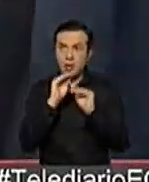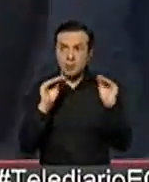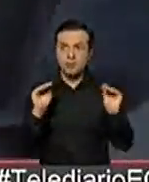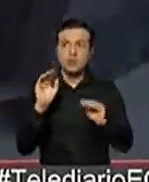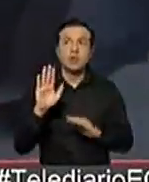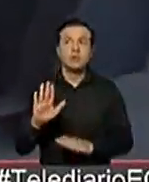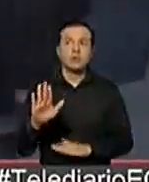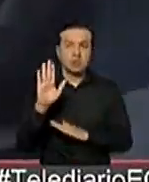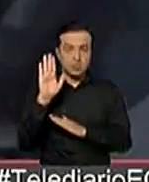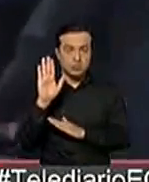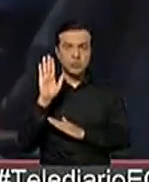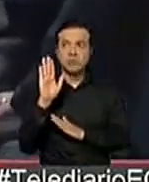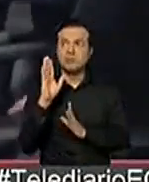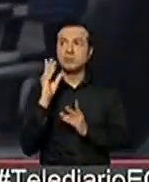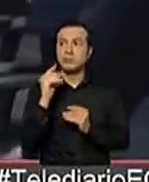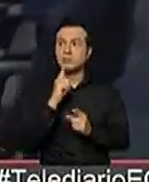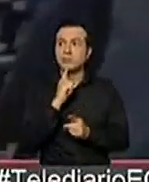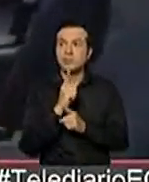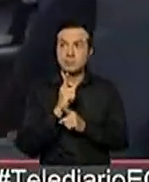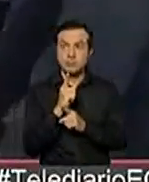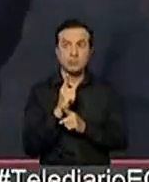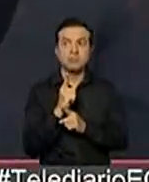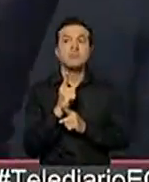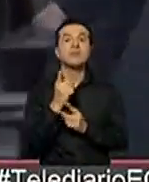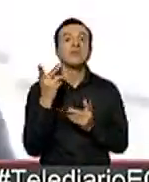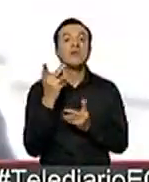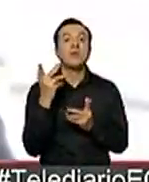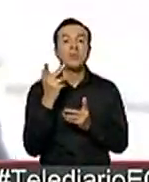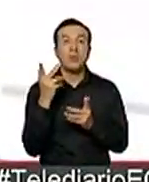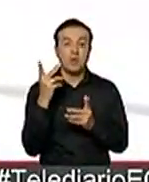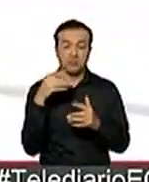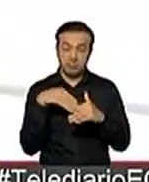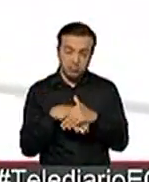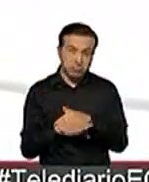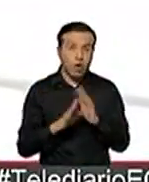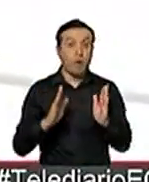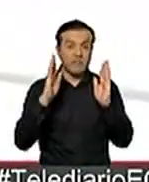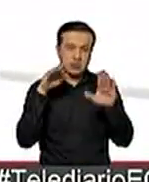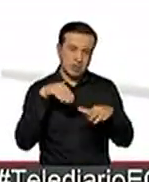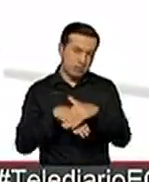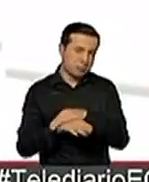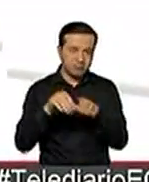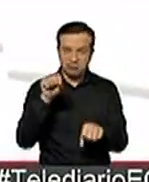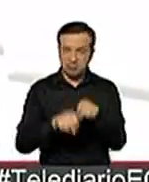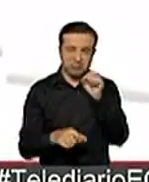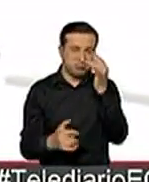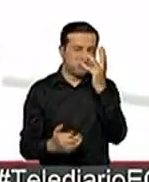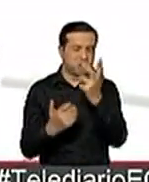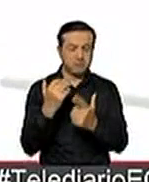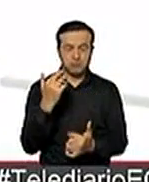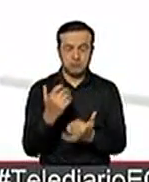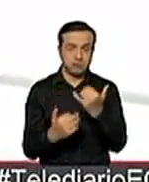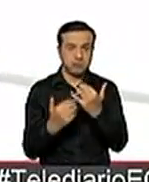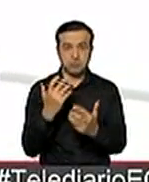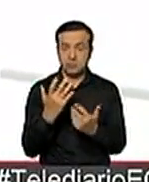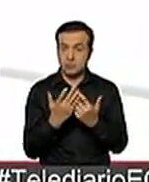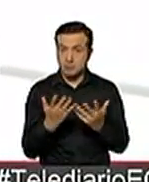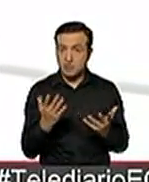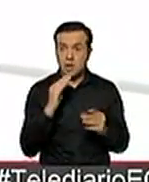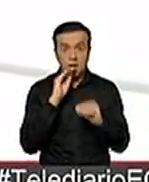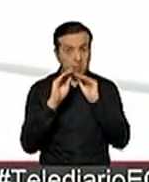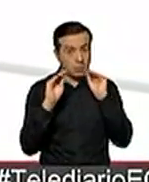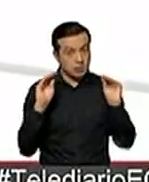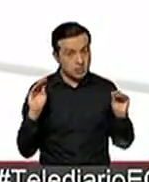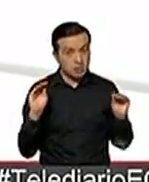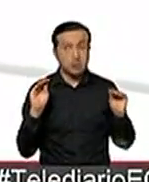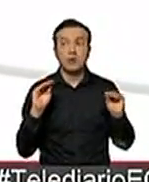de funcionarios y la capacidad de respuesta ante el ataque del que fue objeto esta institución durante la movilización indígena. Informó también que